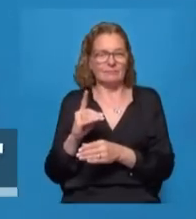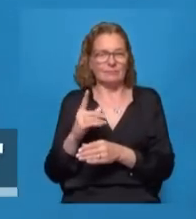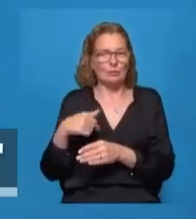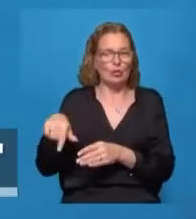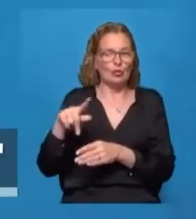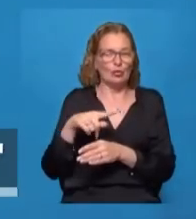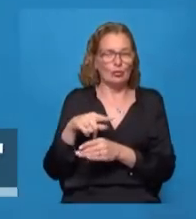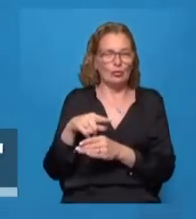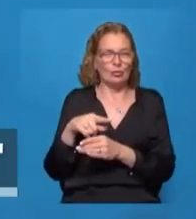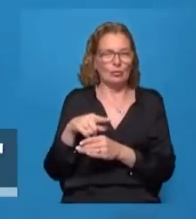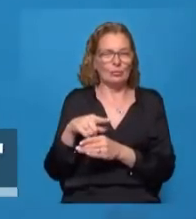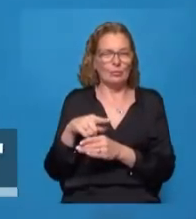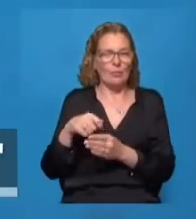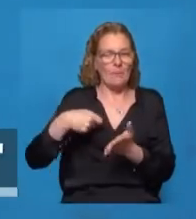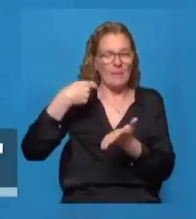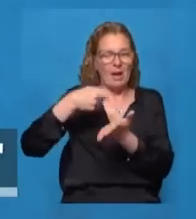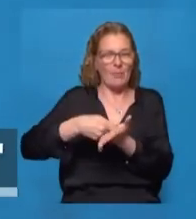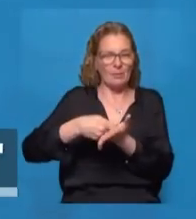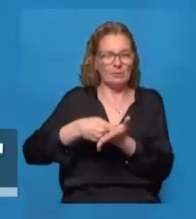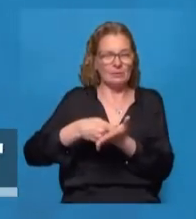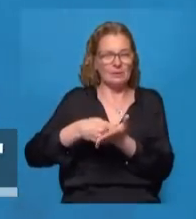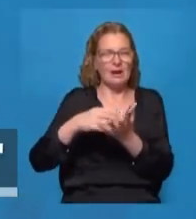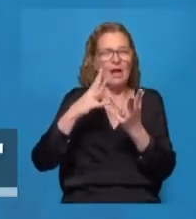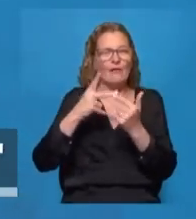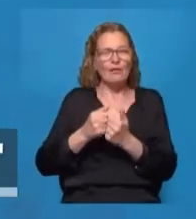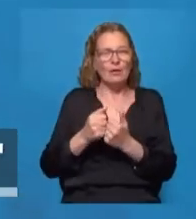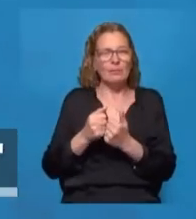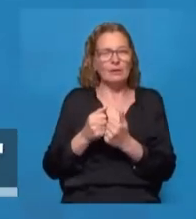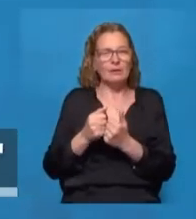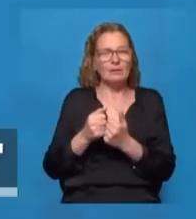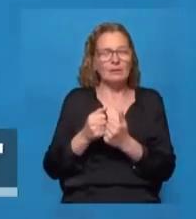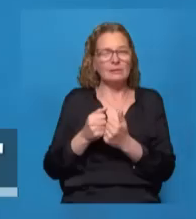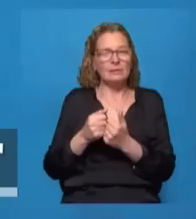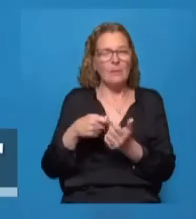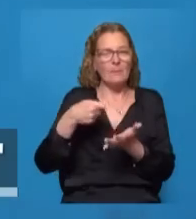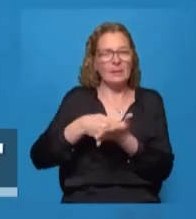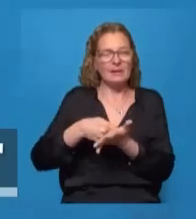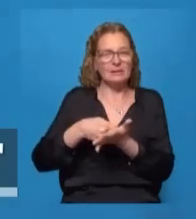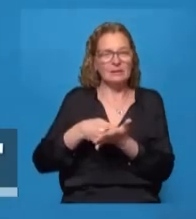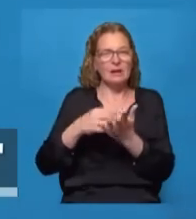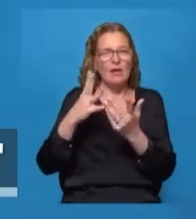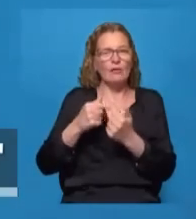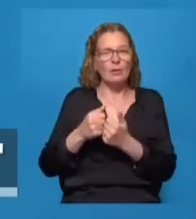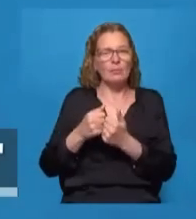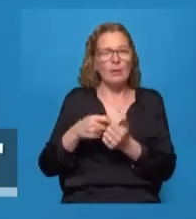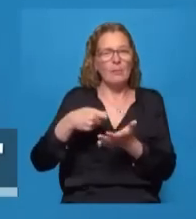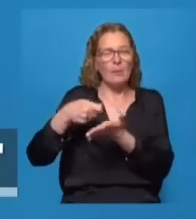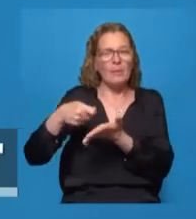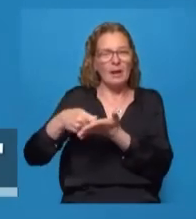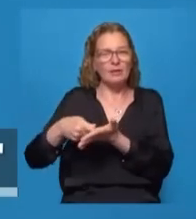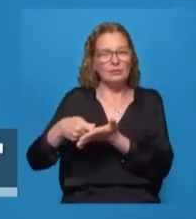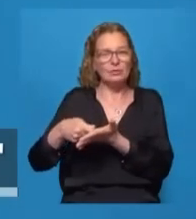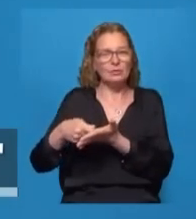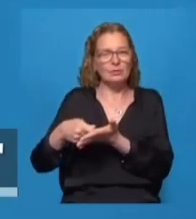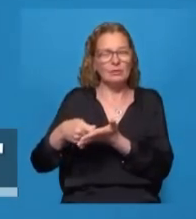nosotros nos endeudamos y la forma en que terminamos somos países endeudados y la forma en que terminamos pagando la deuda